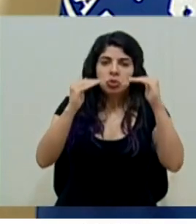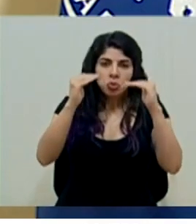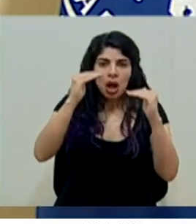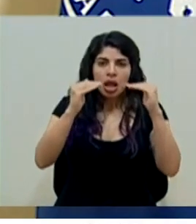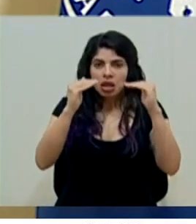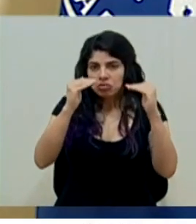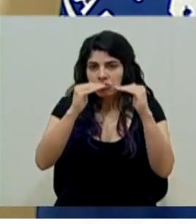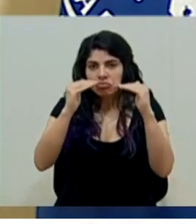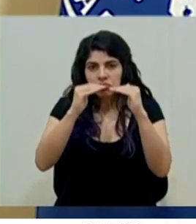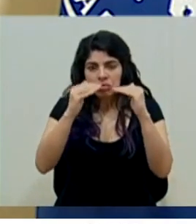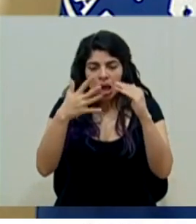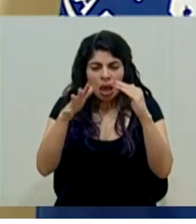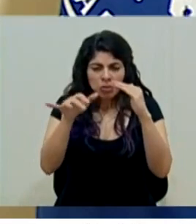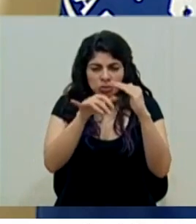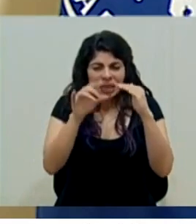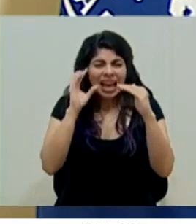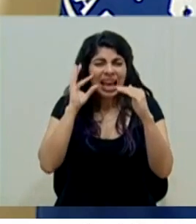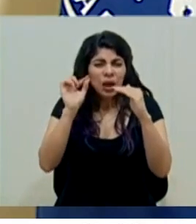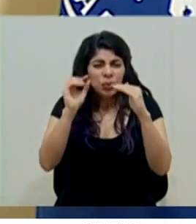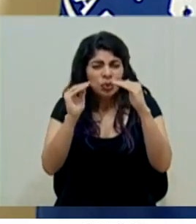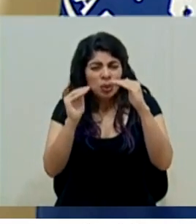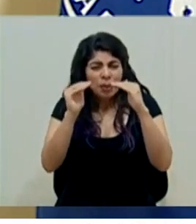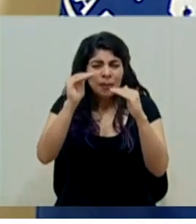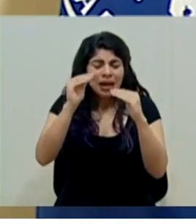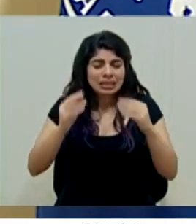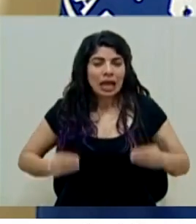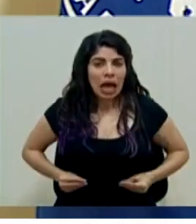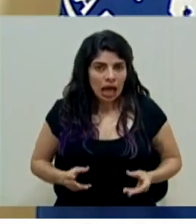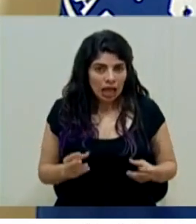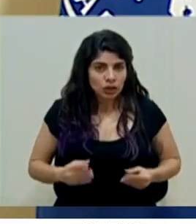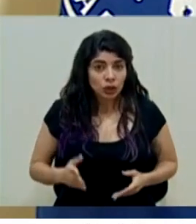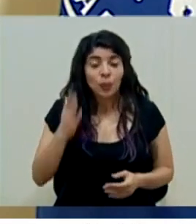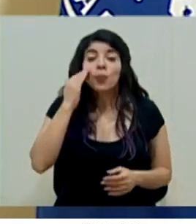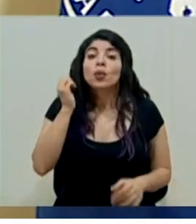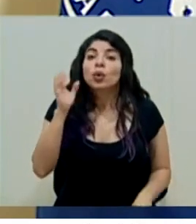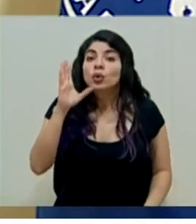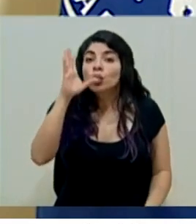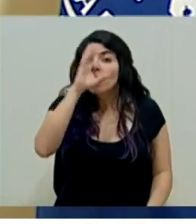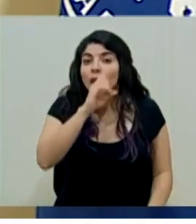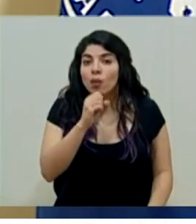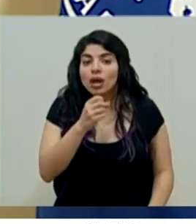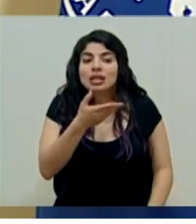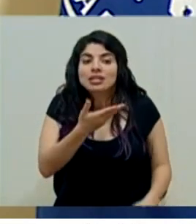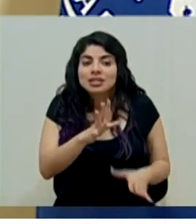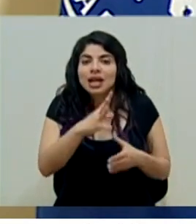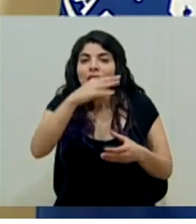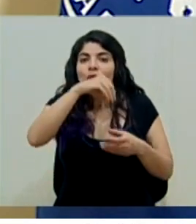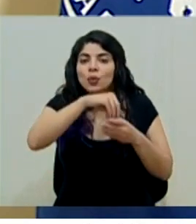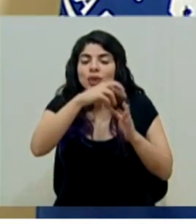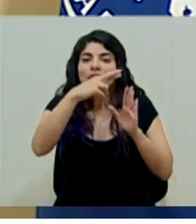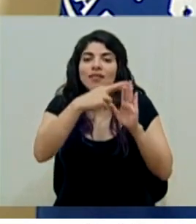aproximadamente. Incluso creo que es un poco mayor en materia de gasto, considerando la regla fiscal.